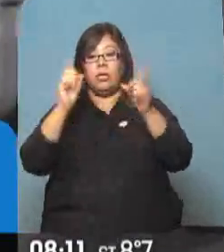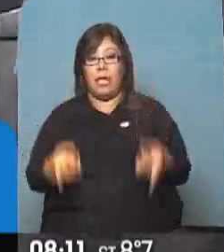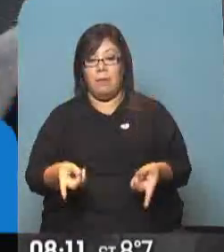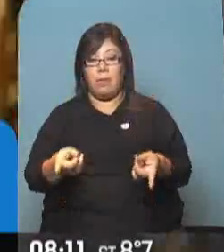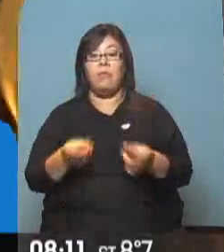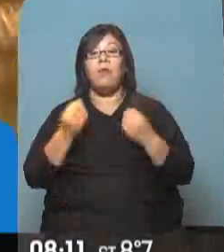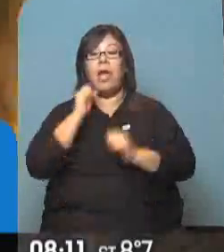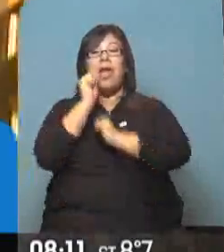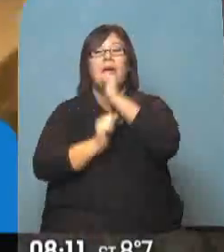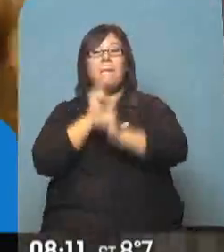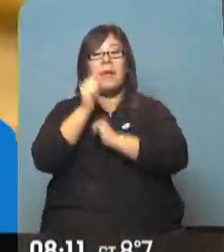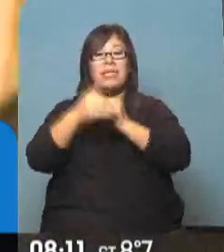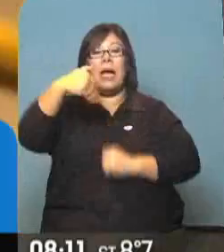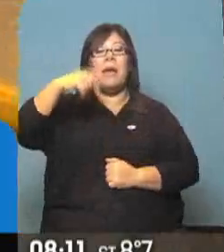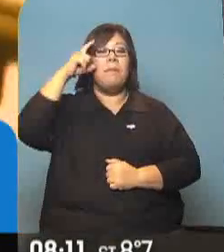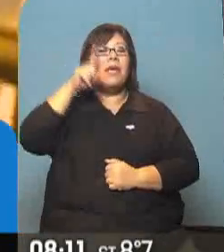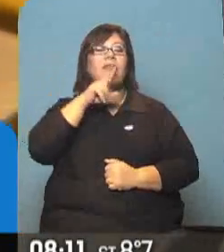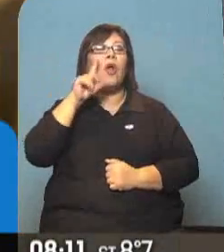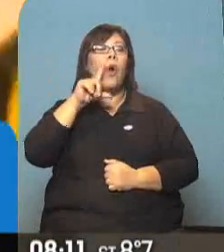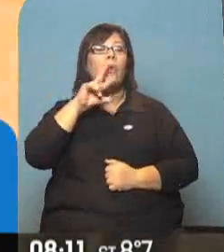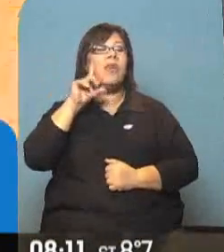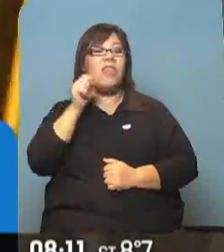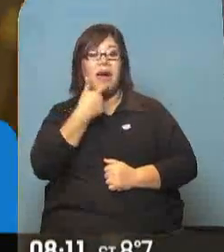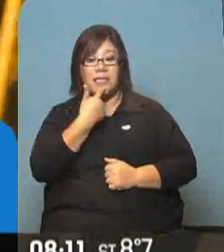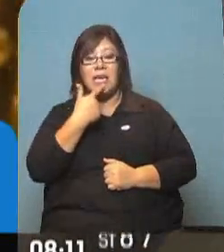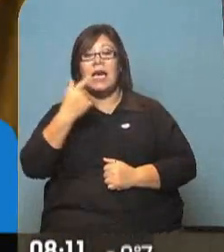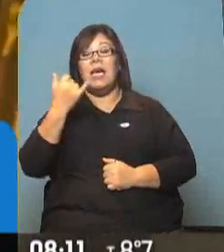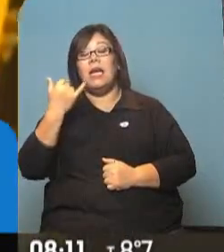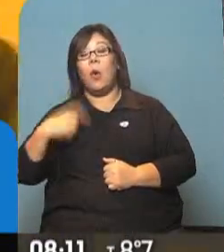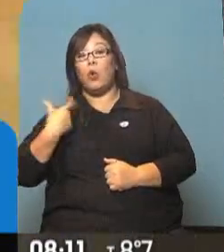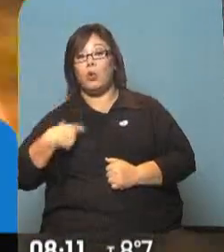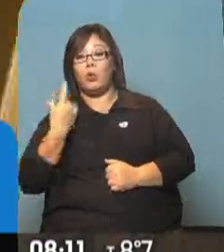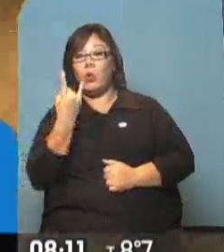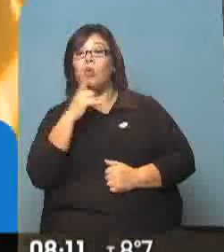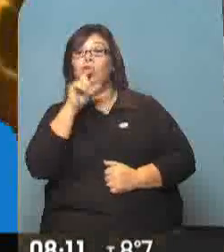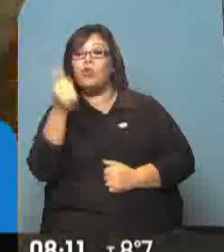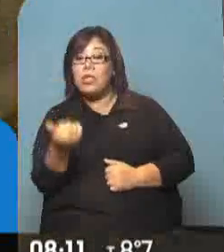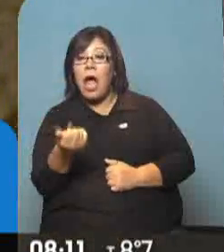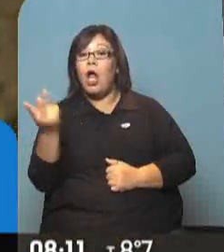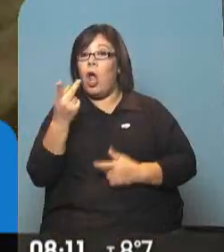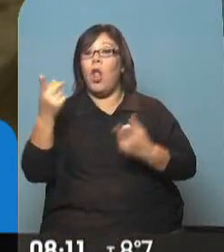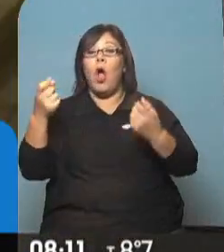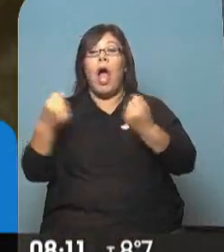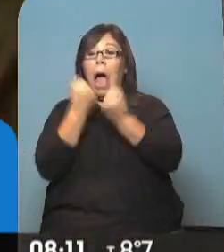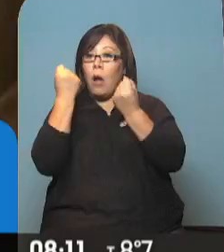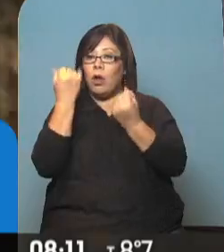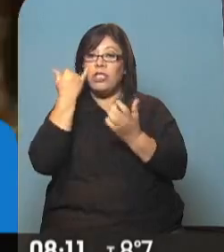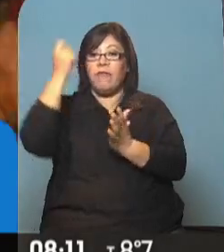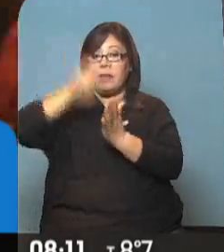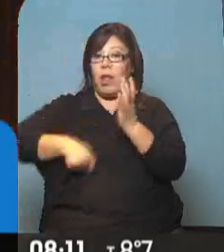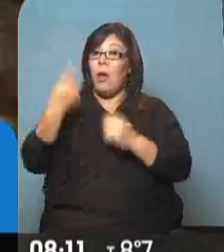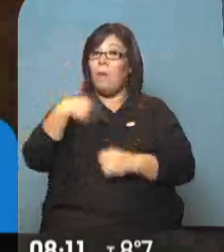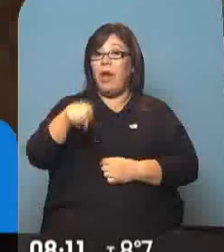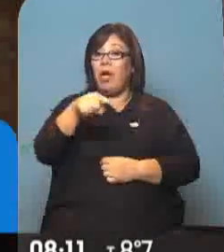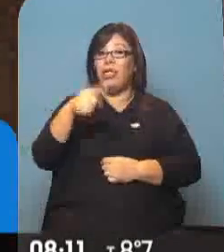empresa Metrovías y la Unión Tranviarios Automotor. Los trabajadores, que desconocen a la UTA, reclaman un 24% de incremento